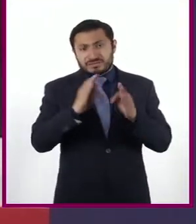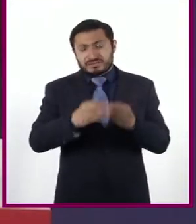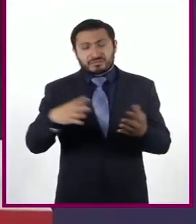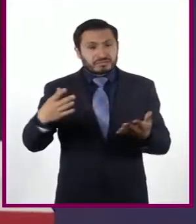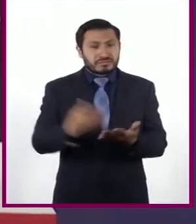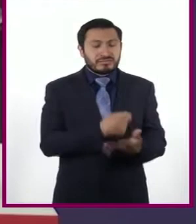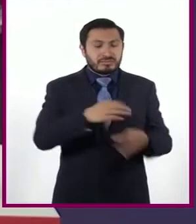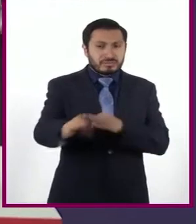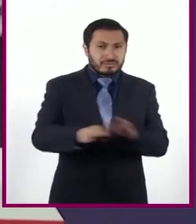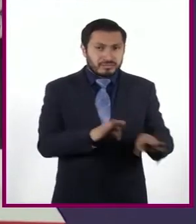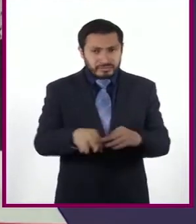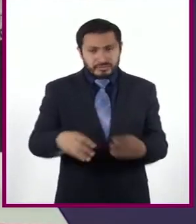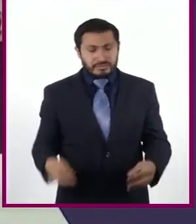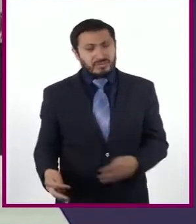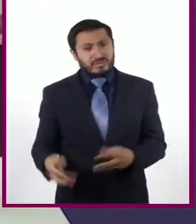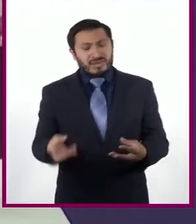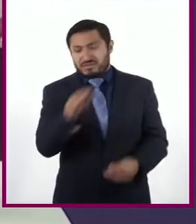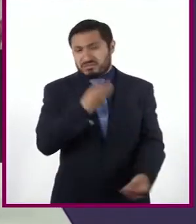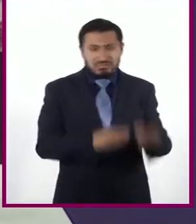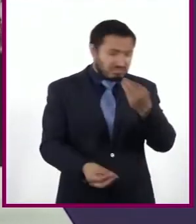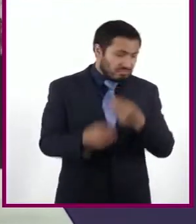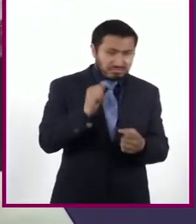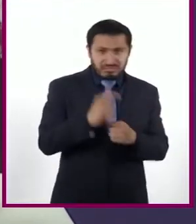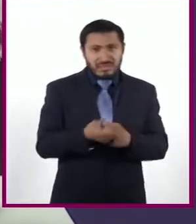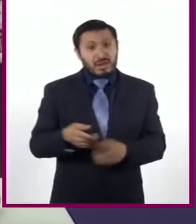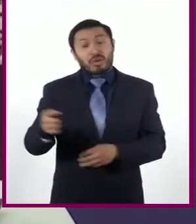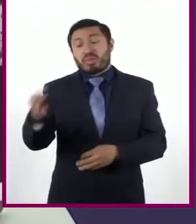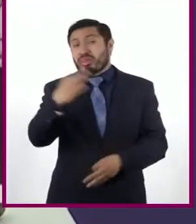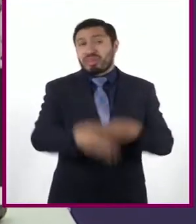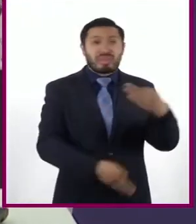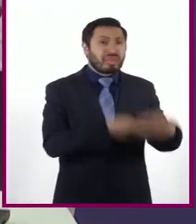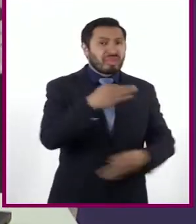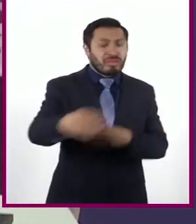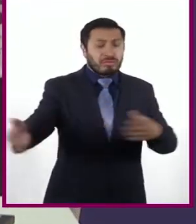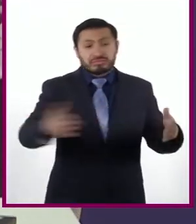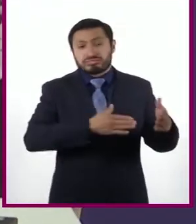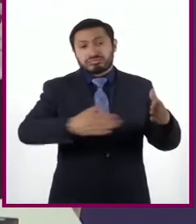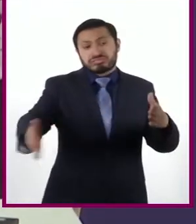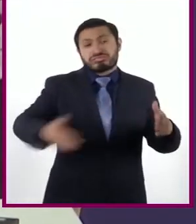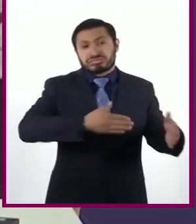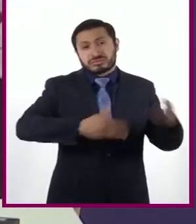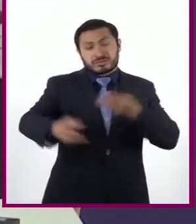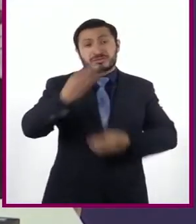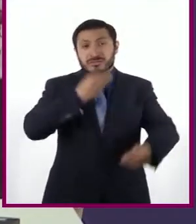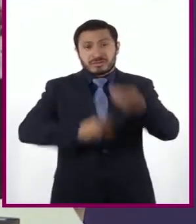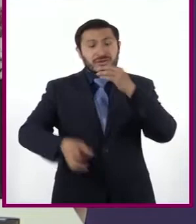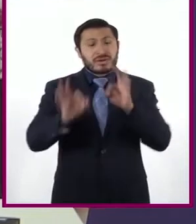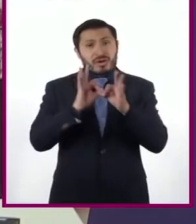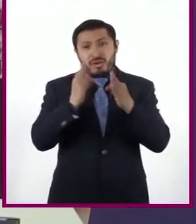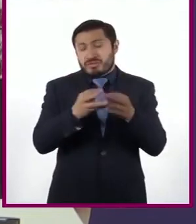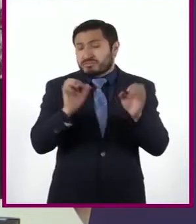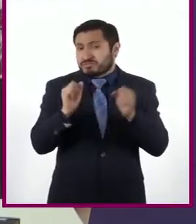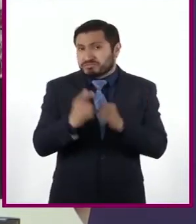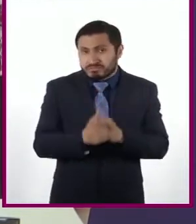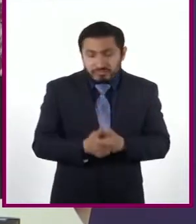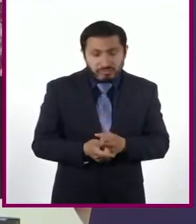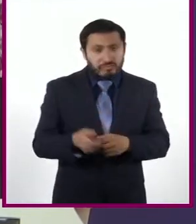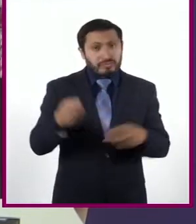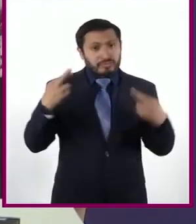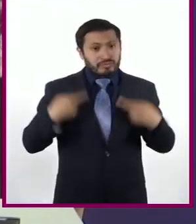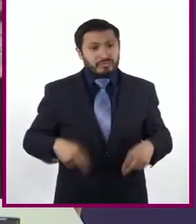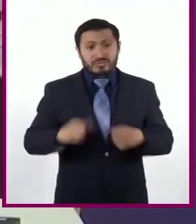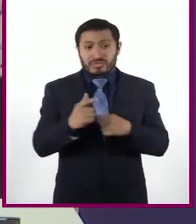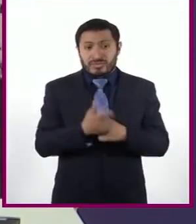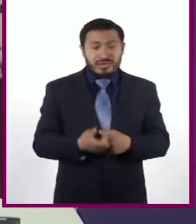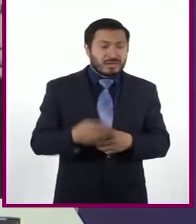vida o producir sus alimentos. Todas comen comida cocinada de cierta manera, todas se visten con cierto estilo,